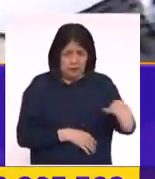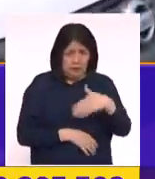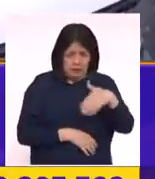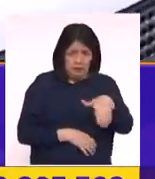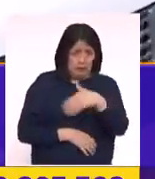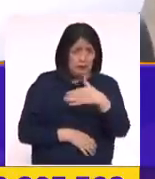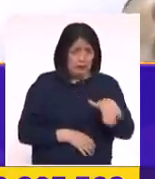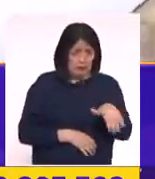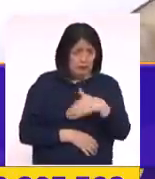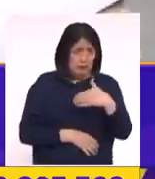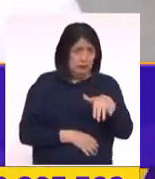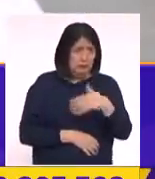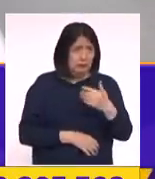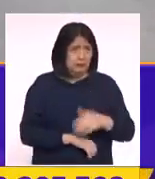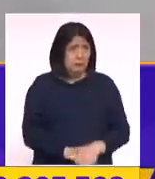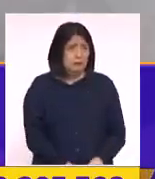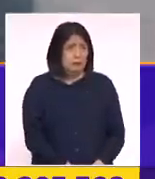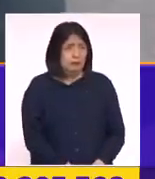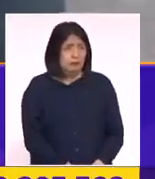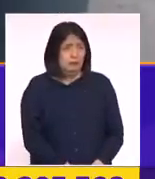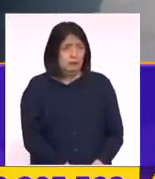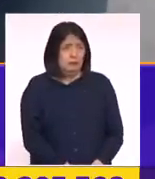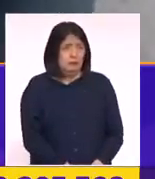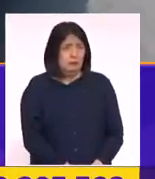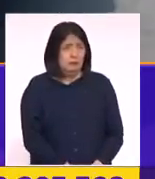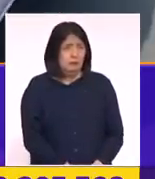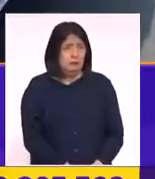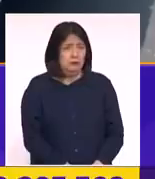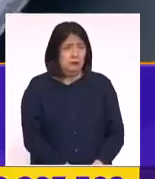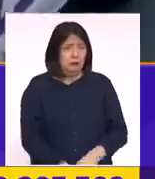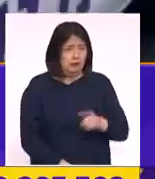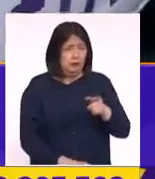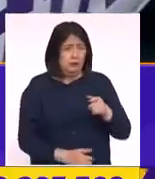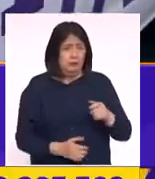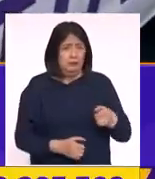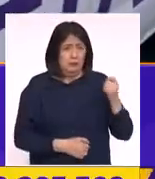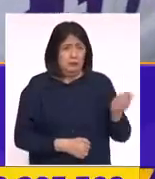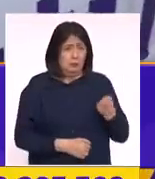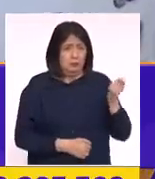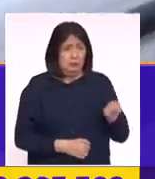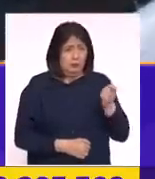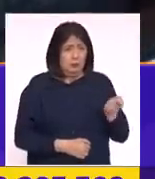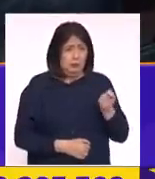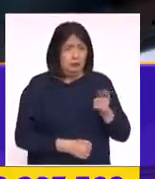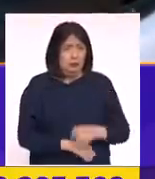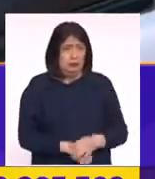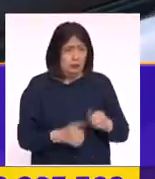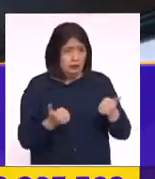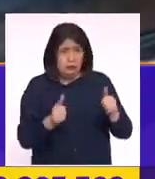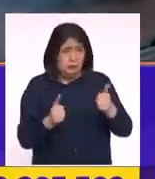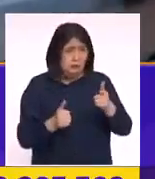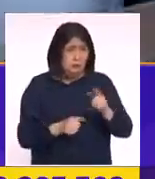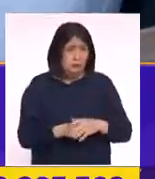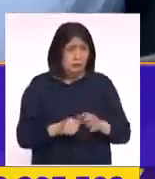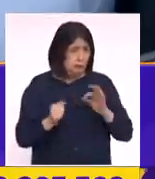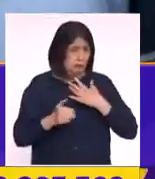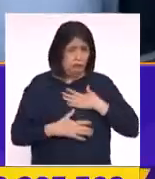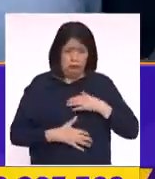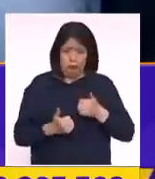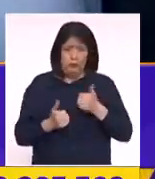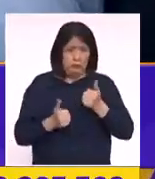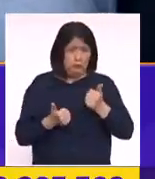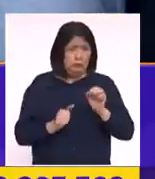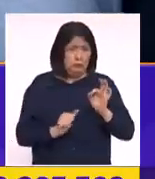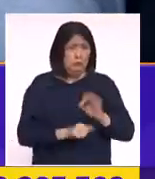Avanza. Tiene que avanzar. Espérate. Baja tu luna. ¿Cómo estás, Efraín?